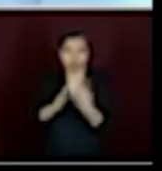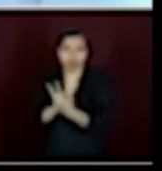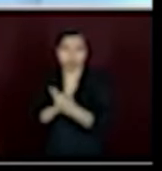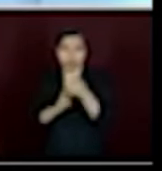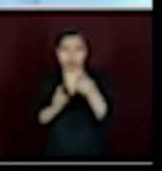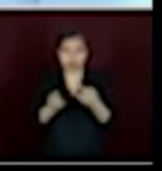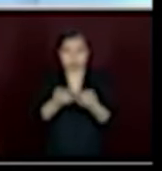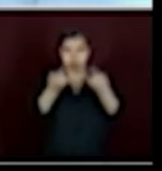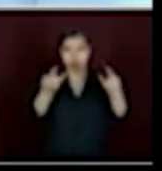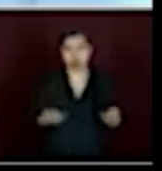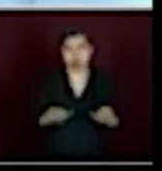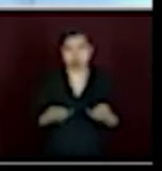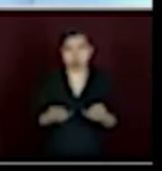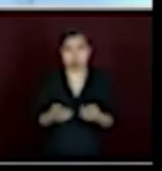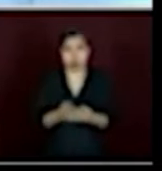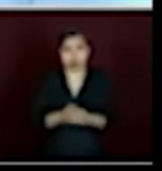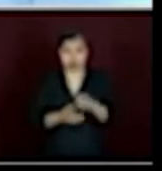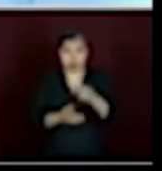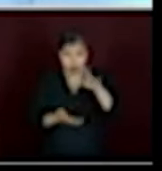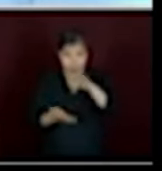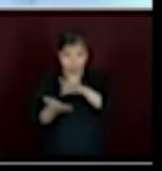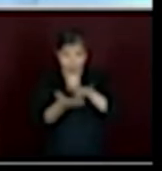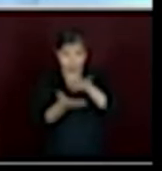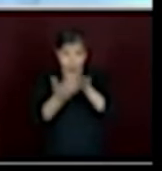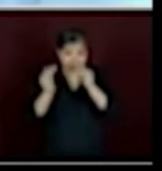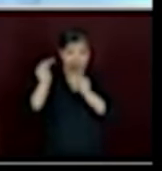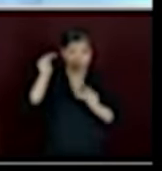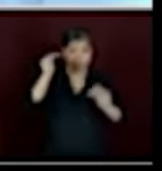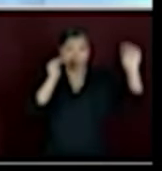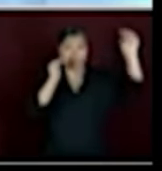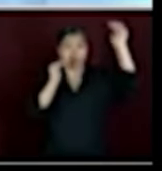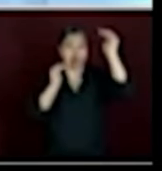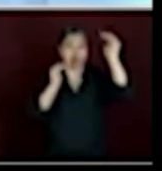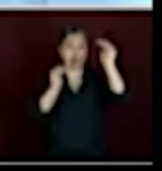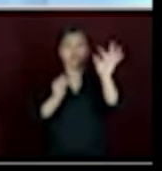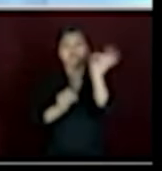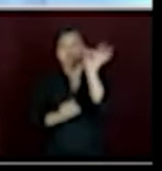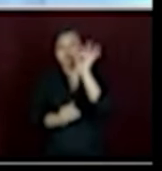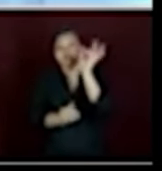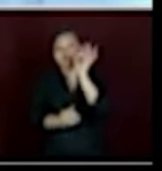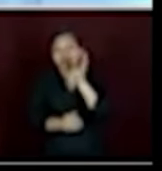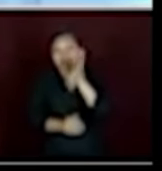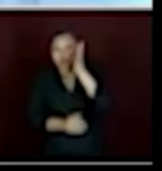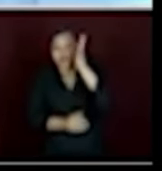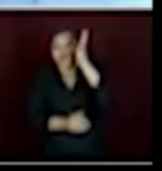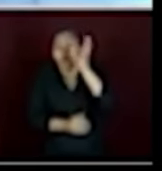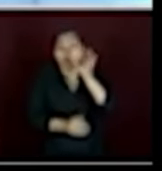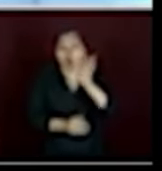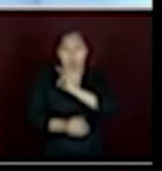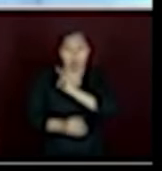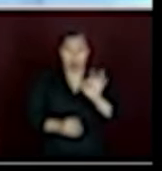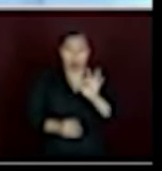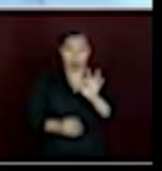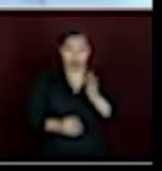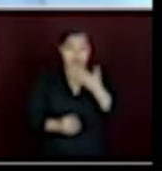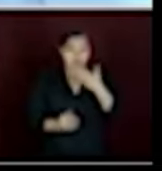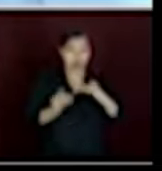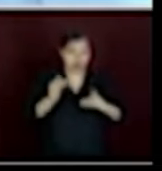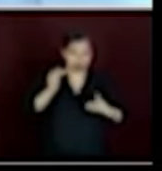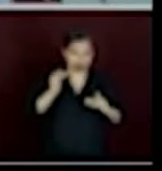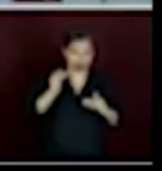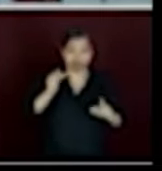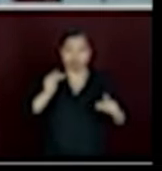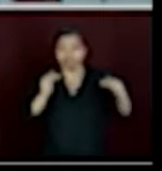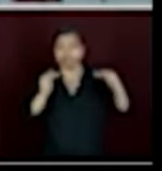sin alterarse, sin tampoco aislarse o alejarse del diario principal que a todos nos